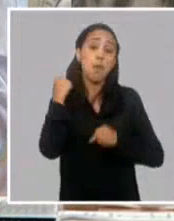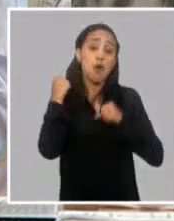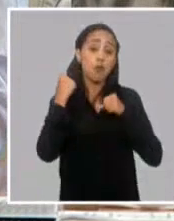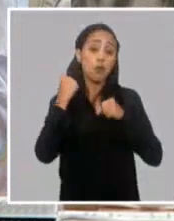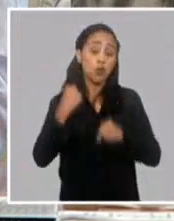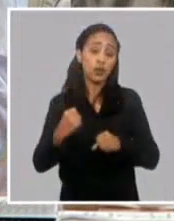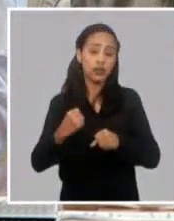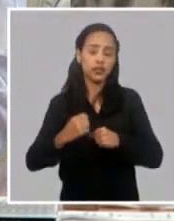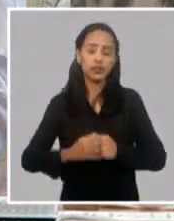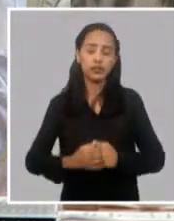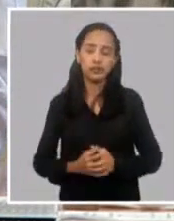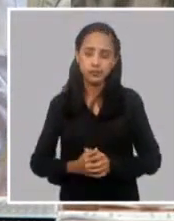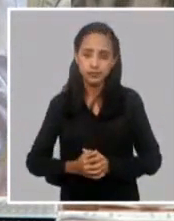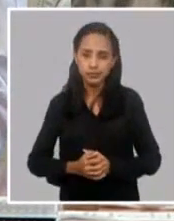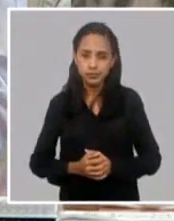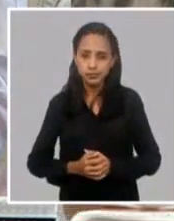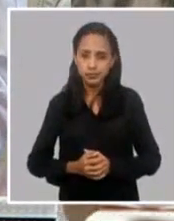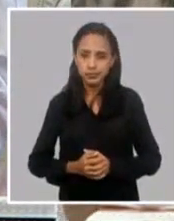y aún más